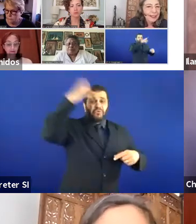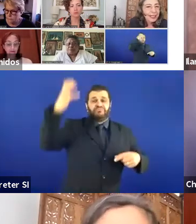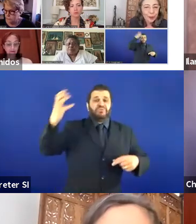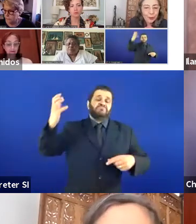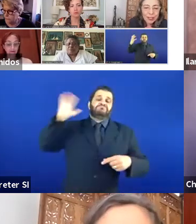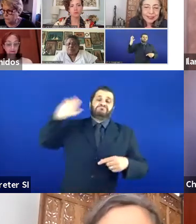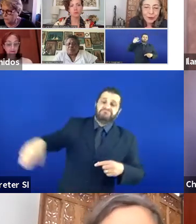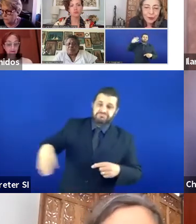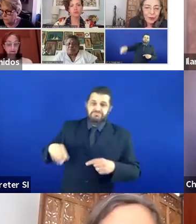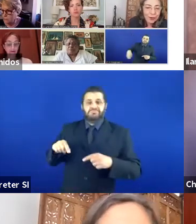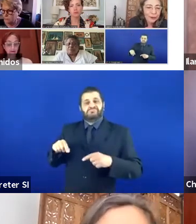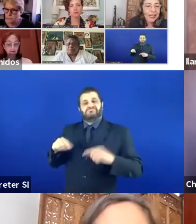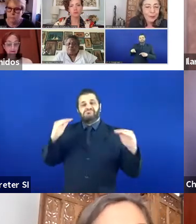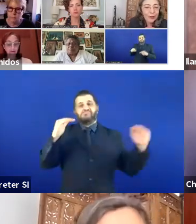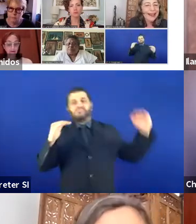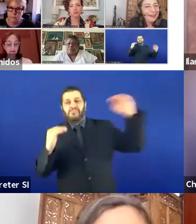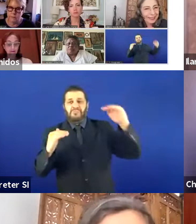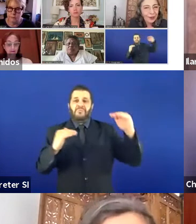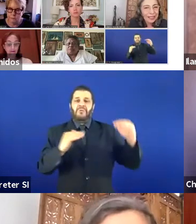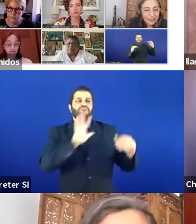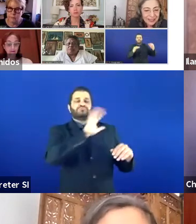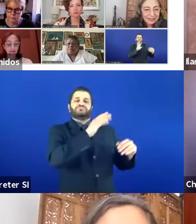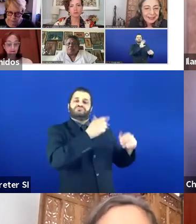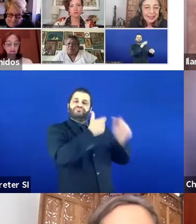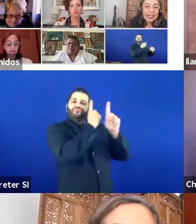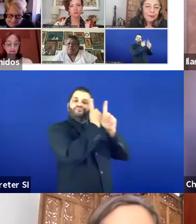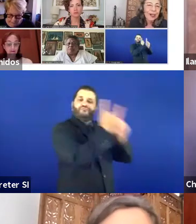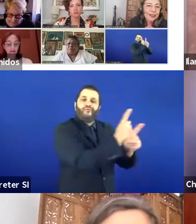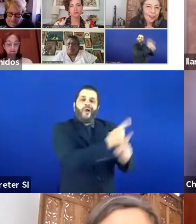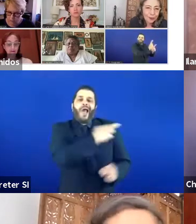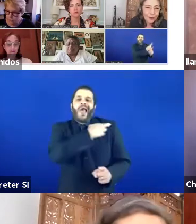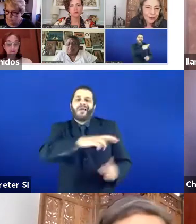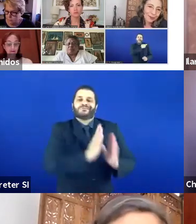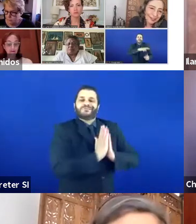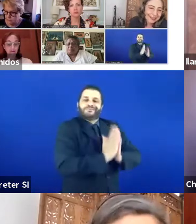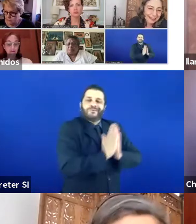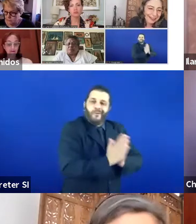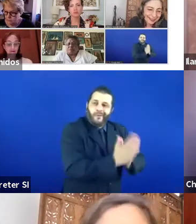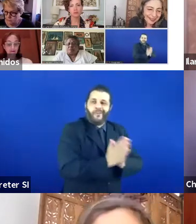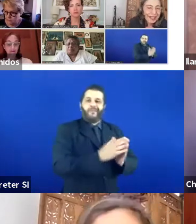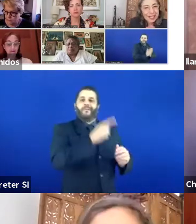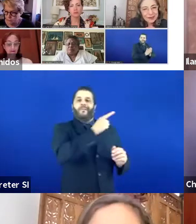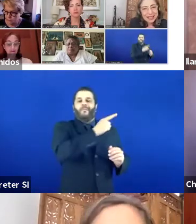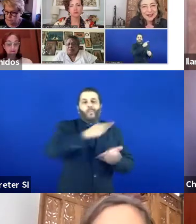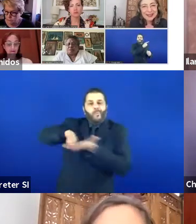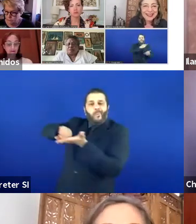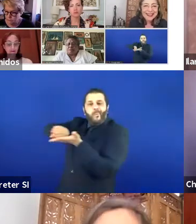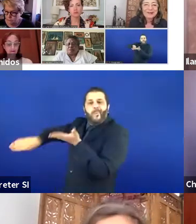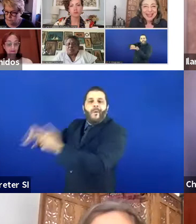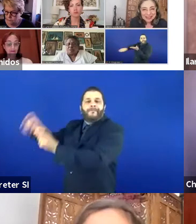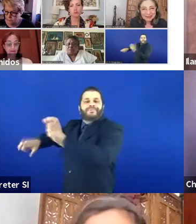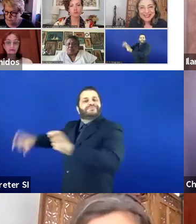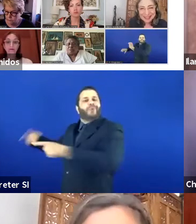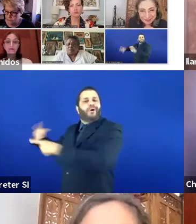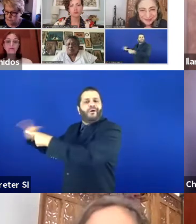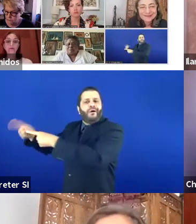y por poderes económicos que ponen en riesgo las vidas y el pleno desarrollo de las mujeres y las niñas. Y me quedo aquí para